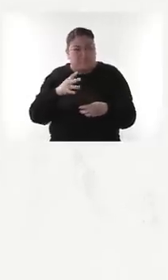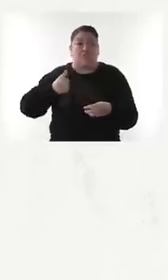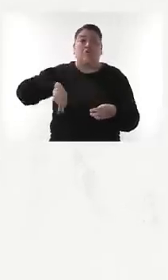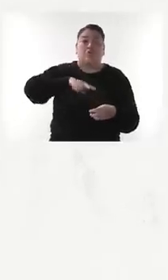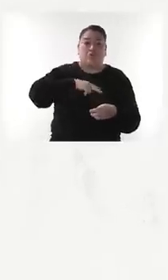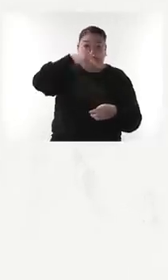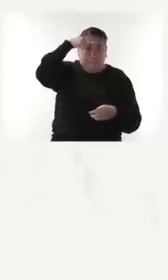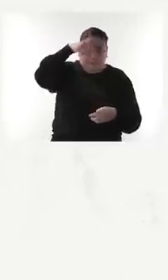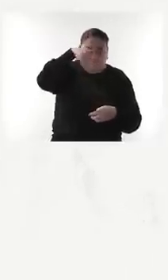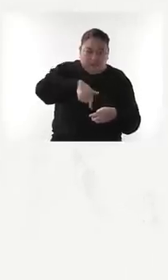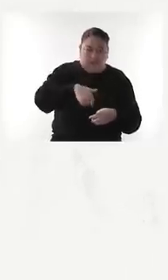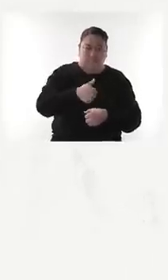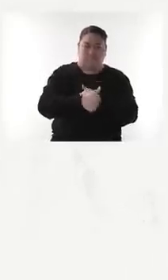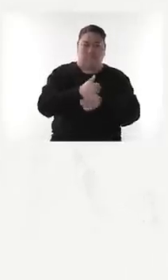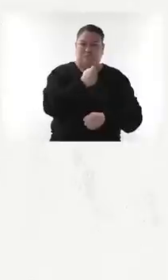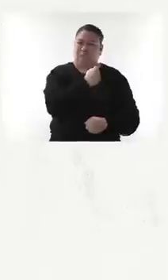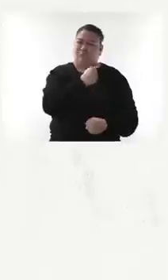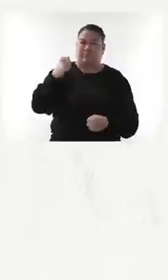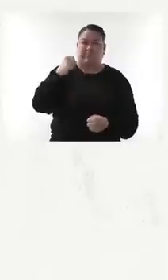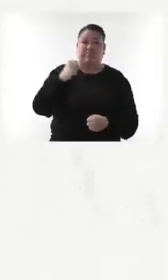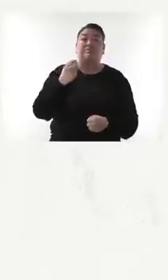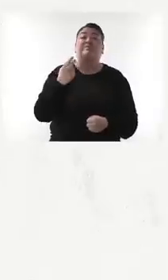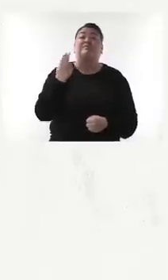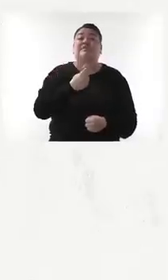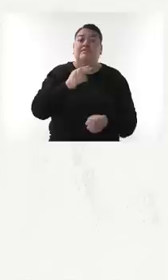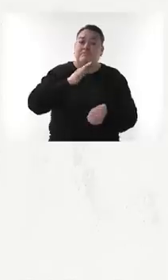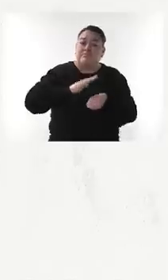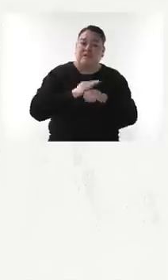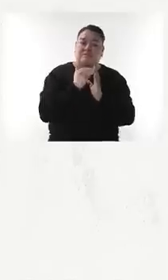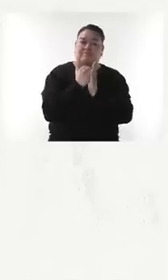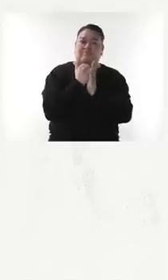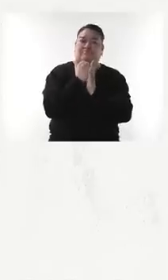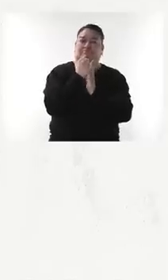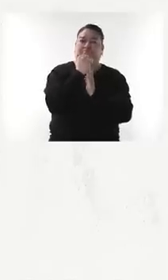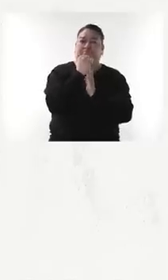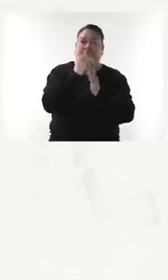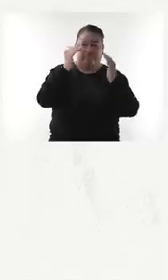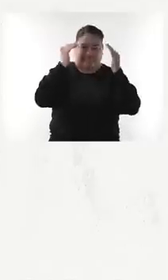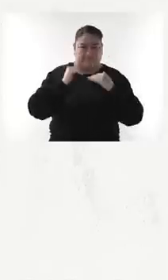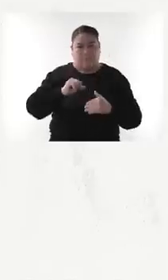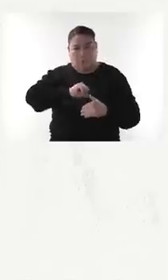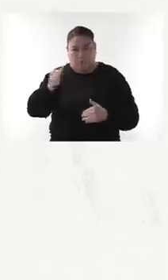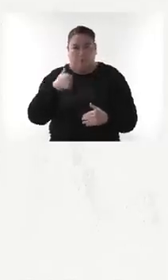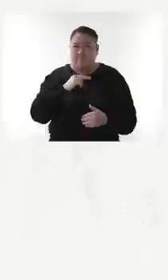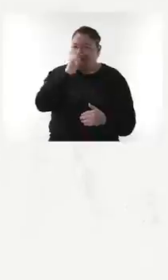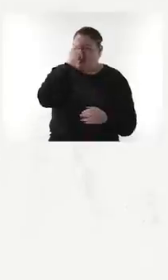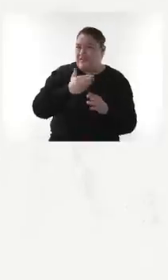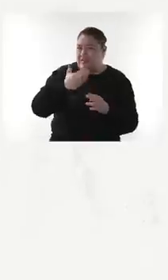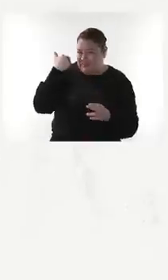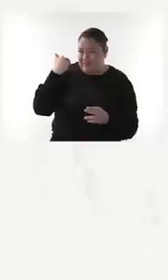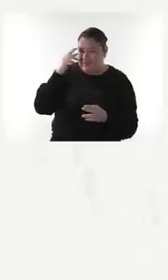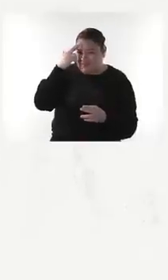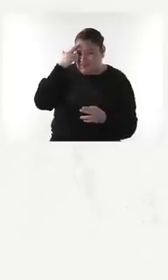liga competitiva y necesitamos mantener ese nivel. En materia de repechaje, ¿qué pasó? Por la